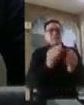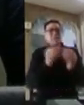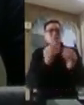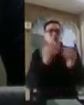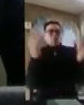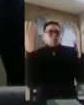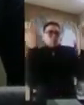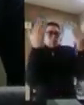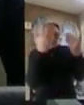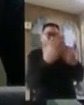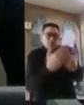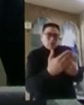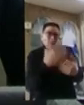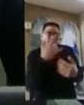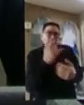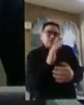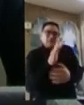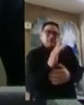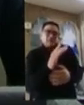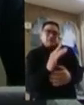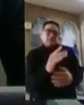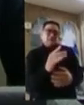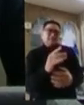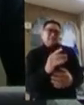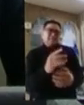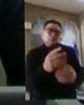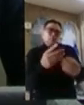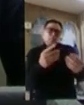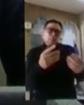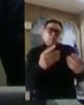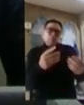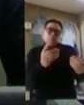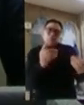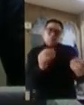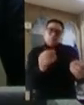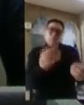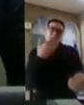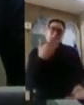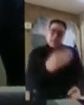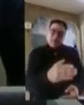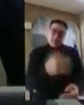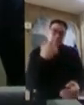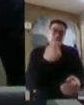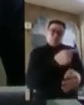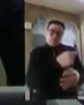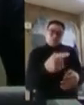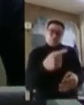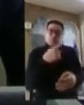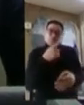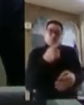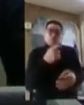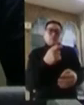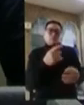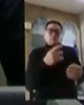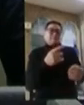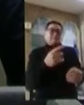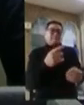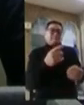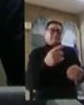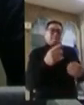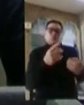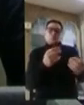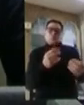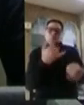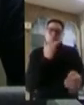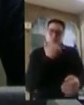Y para ir concluyendo, mire lo que dice, porque todo aquel que hace lo malo aborrece la luz y no viene a la